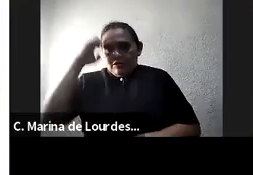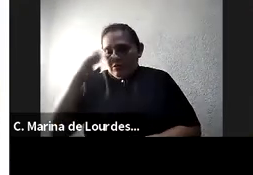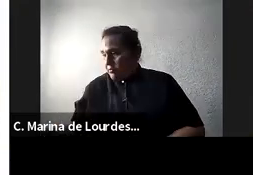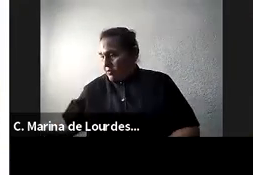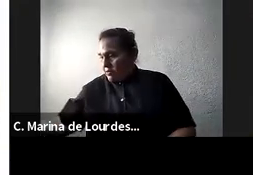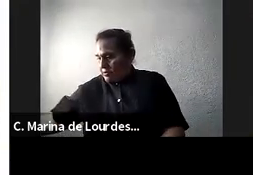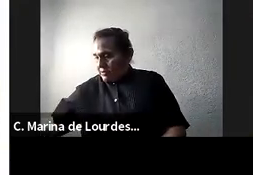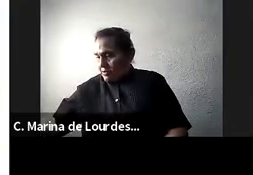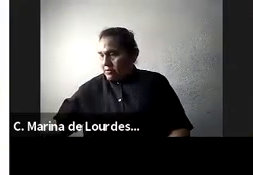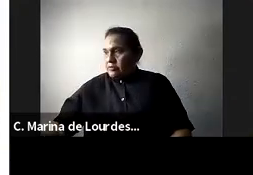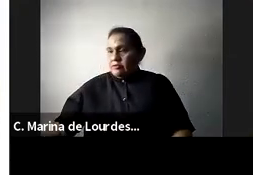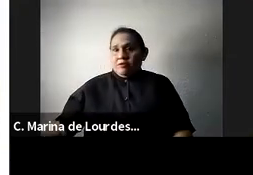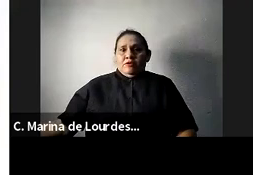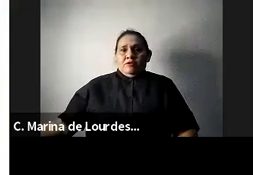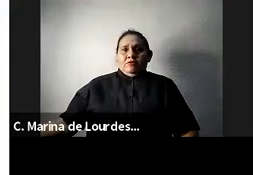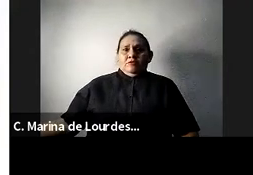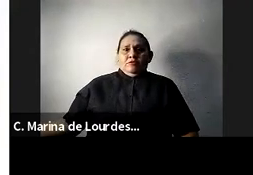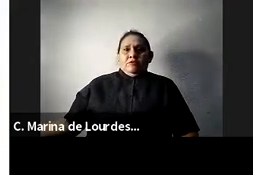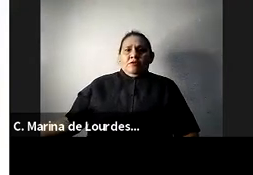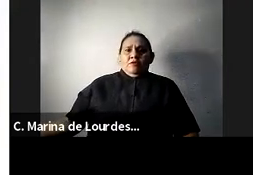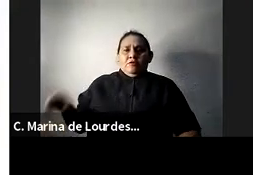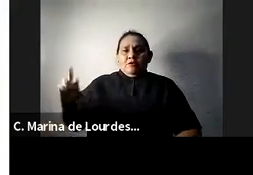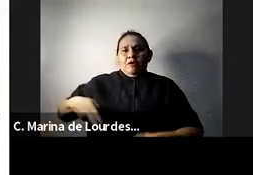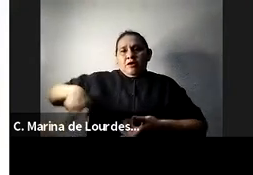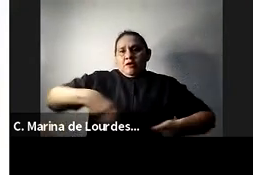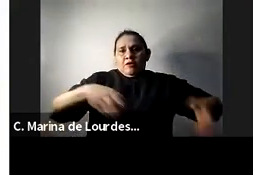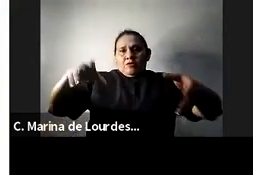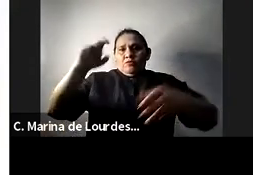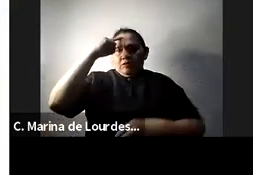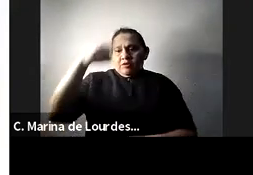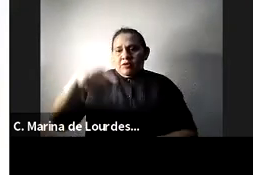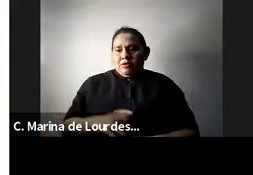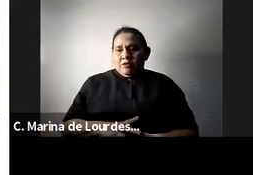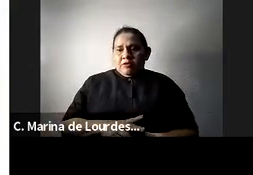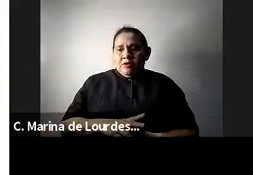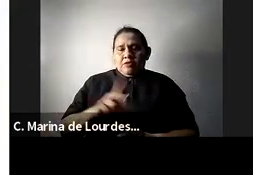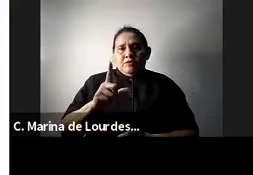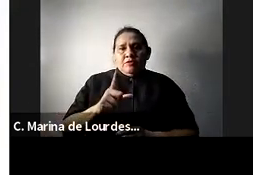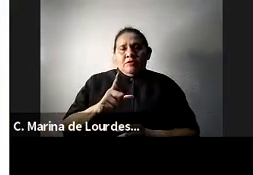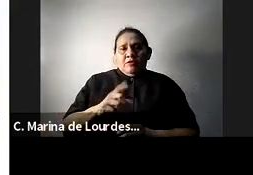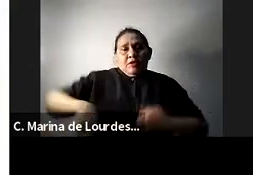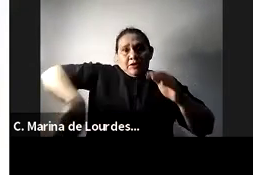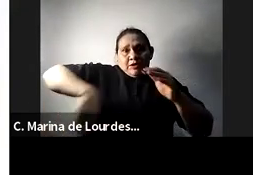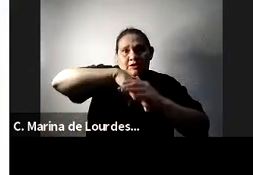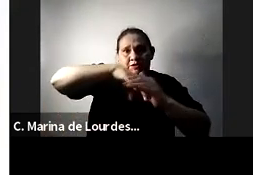La continuidad, la ruta accesible continua desde el cajón de estacionamiento